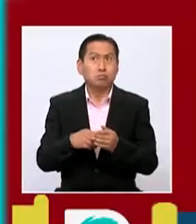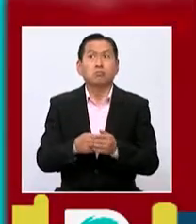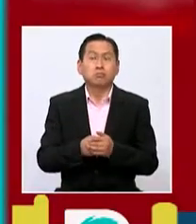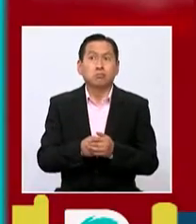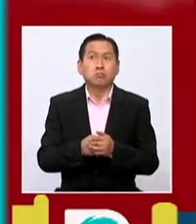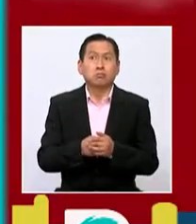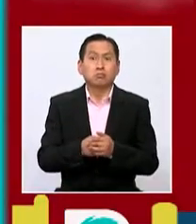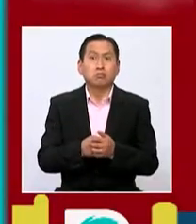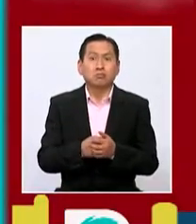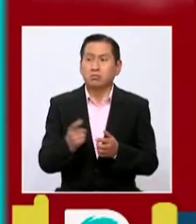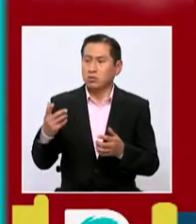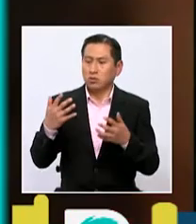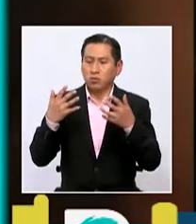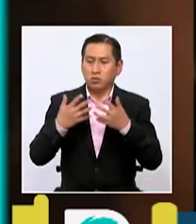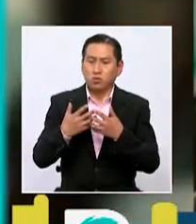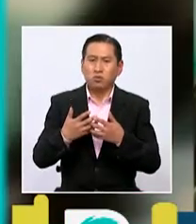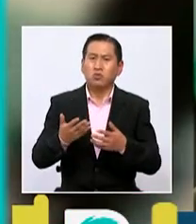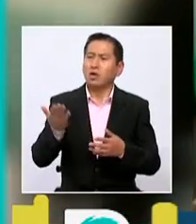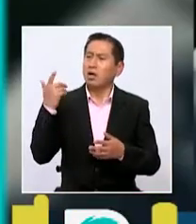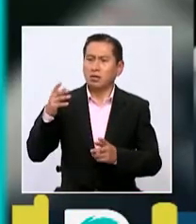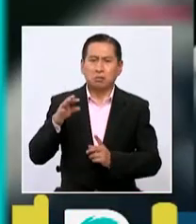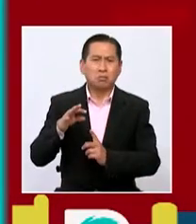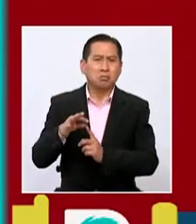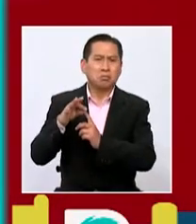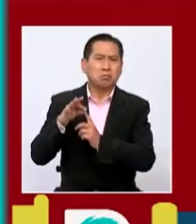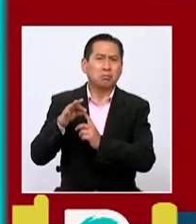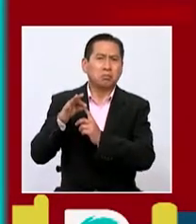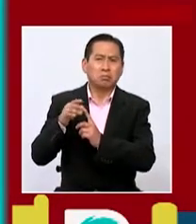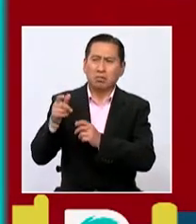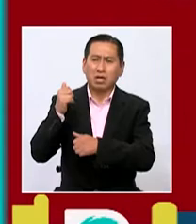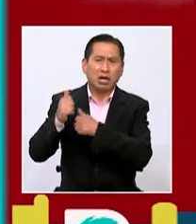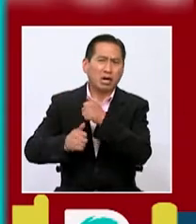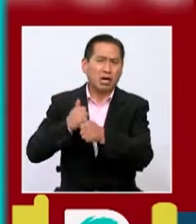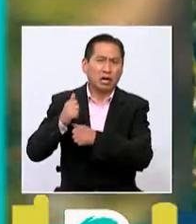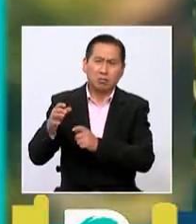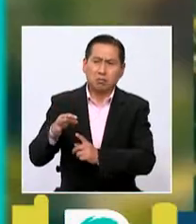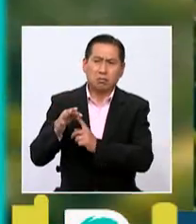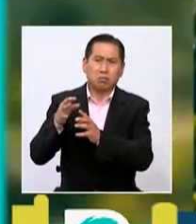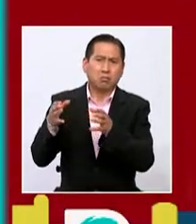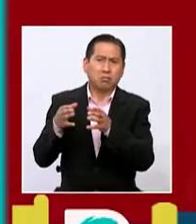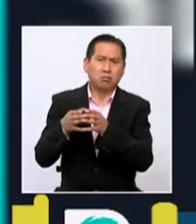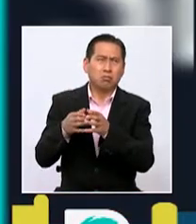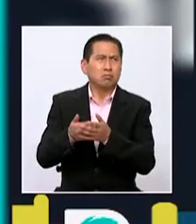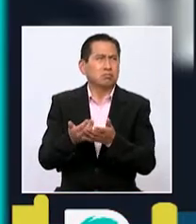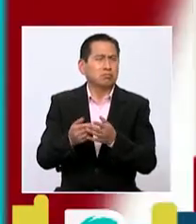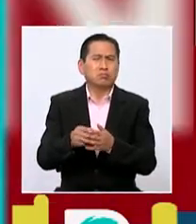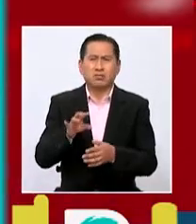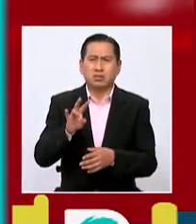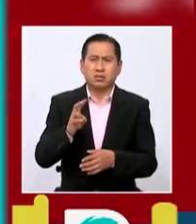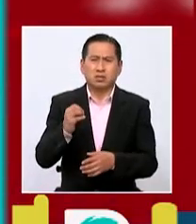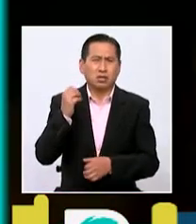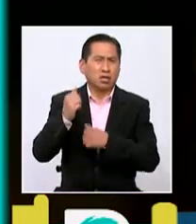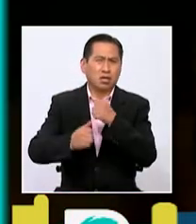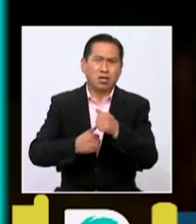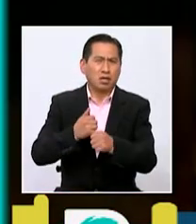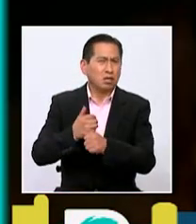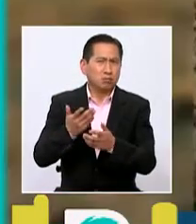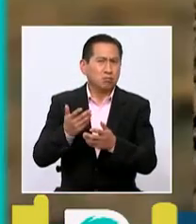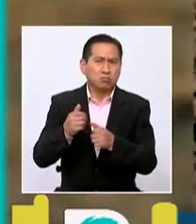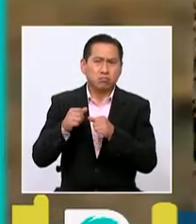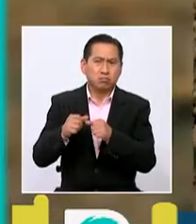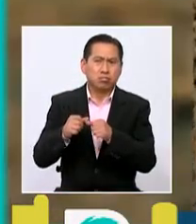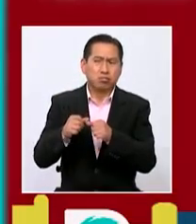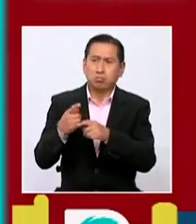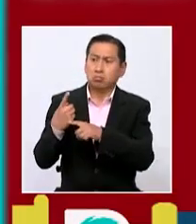La industria fue muy exclusiva por décadas, y te hablo por más de 7 décadas, en los